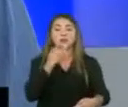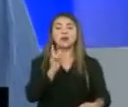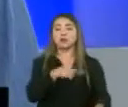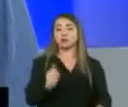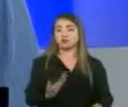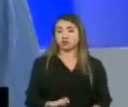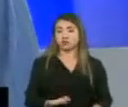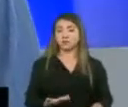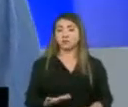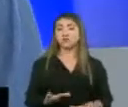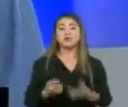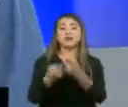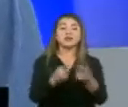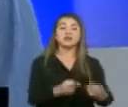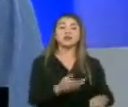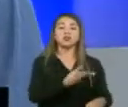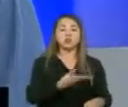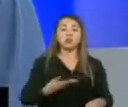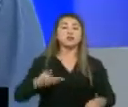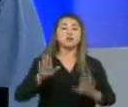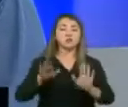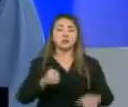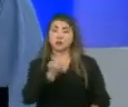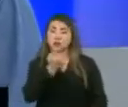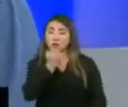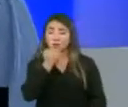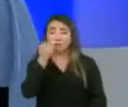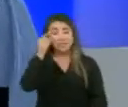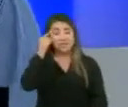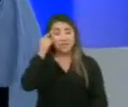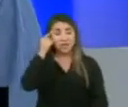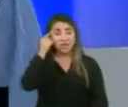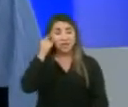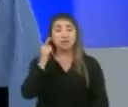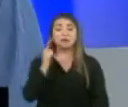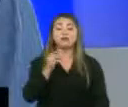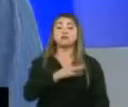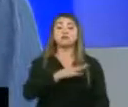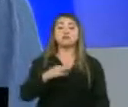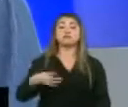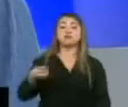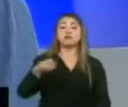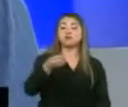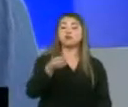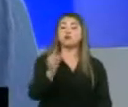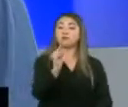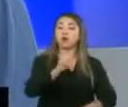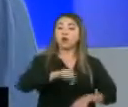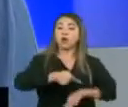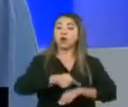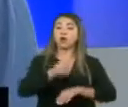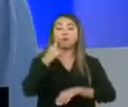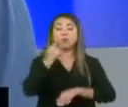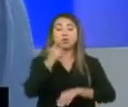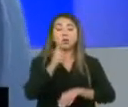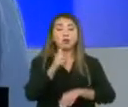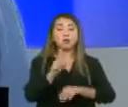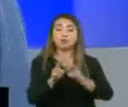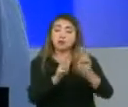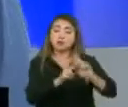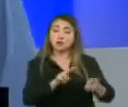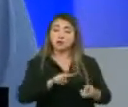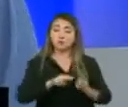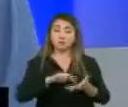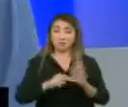nosotros. Y creo que en distintos gobiernos se ha cometido ese error de pensar que con el envío de un santellino finalmente durante un par de horas o un par de días a regiones se va a solucionar el